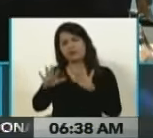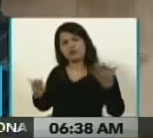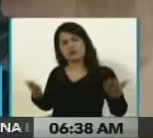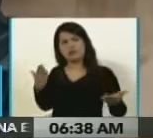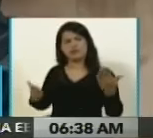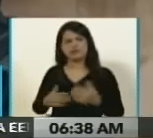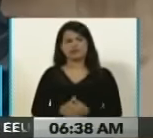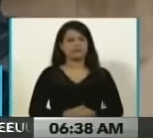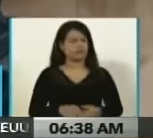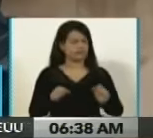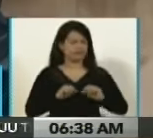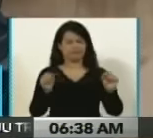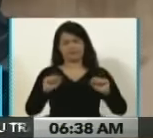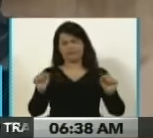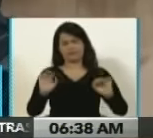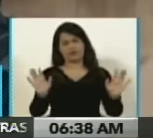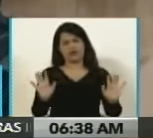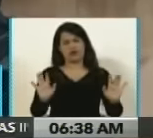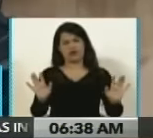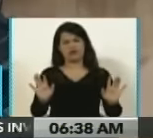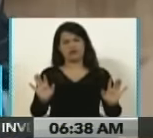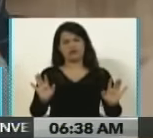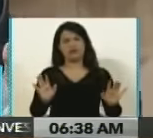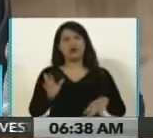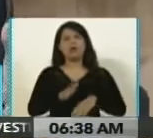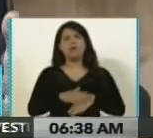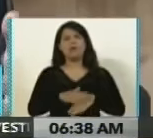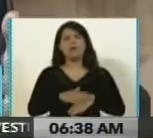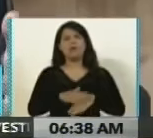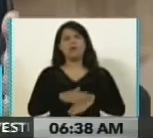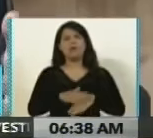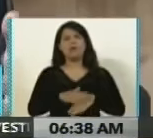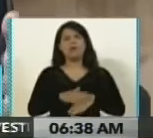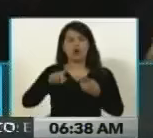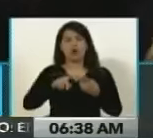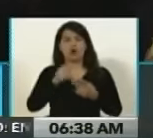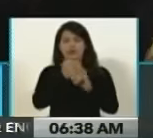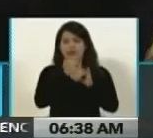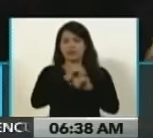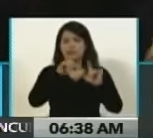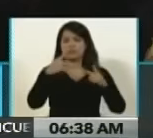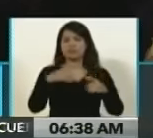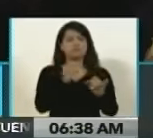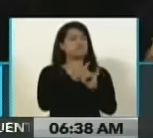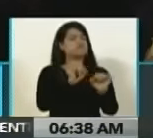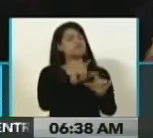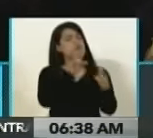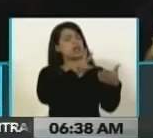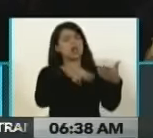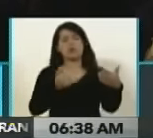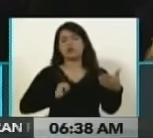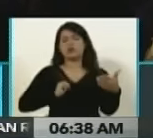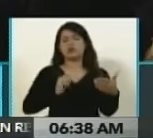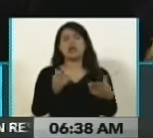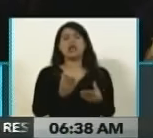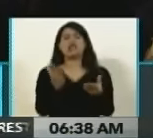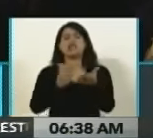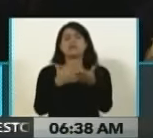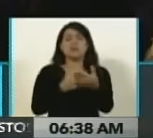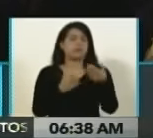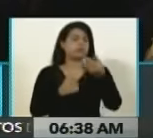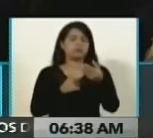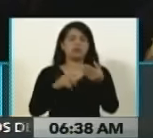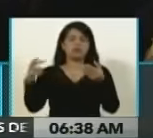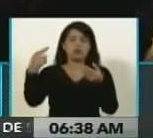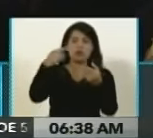significar en absoluto, porque hoy día el libro y la lectura que quiera, y nadie estaba